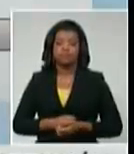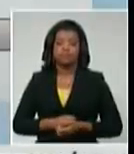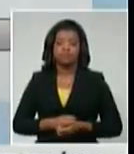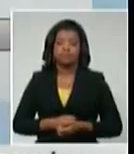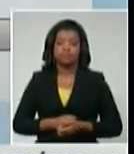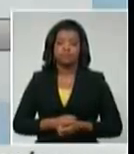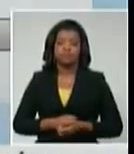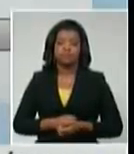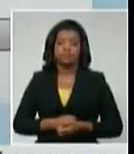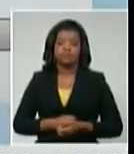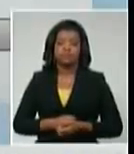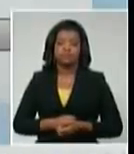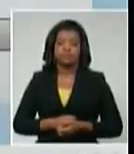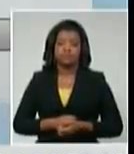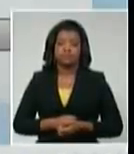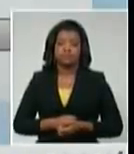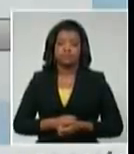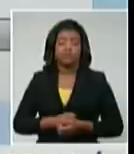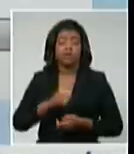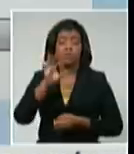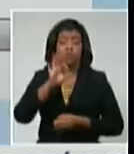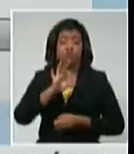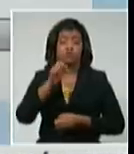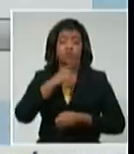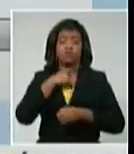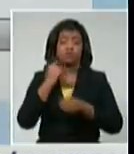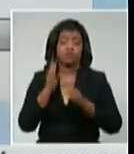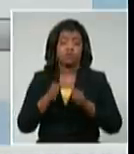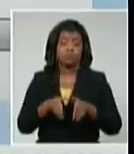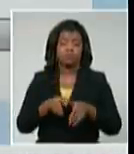hace que la tasa de letalidad sea de un